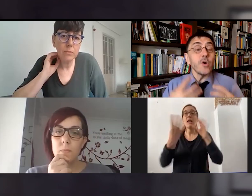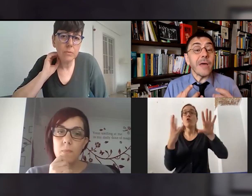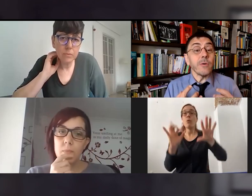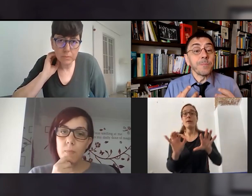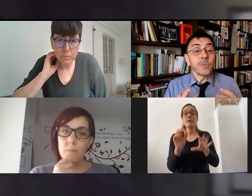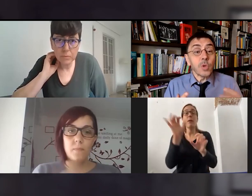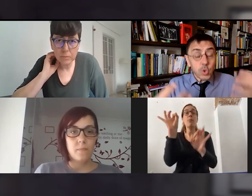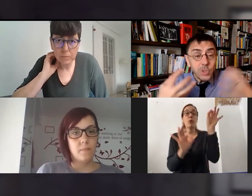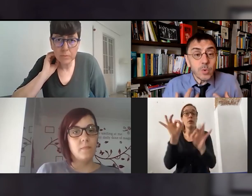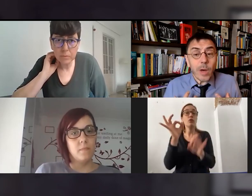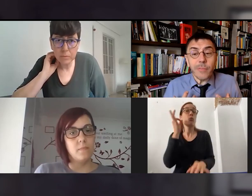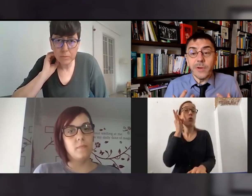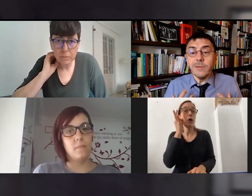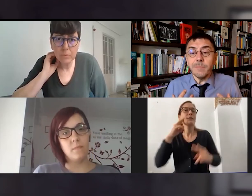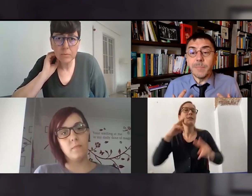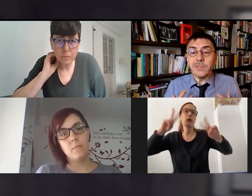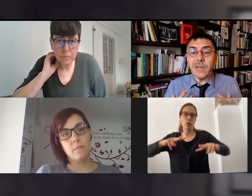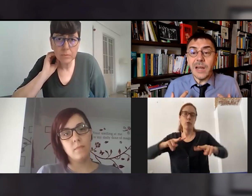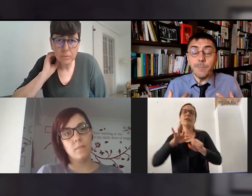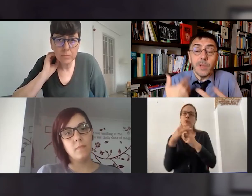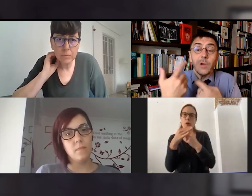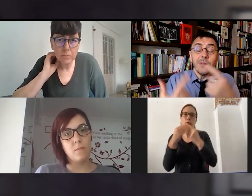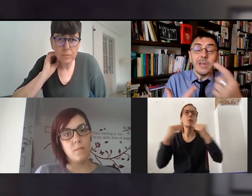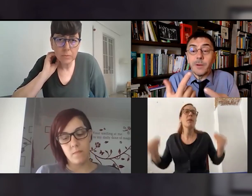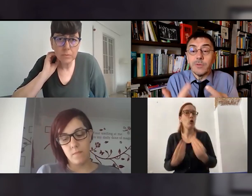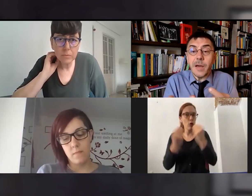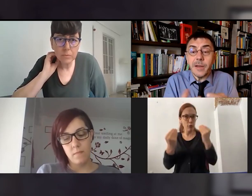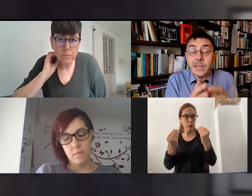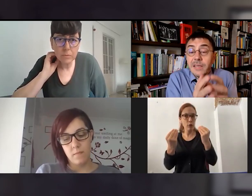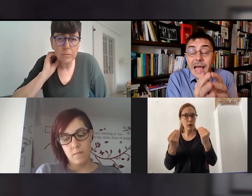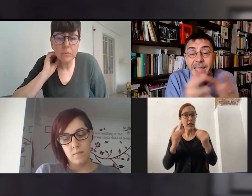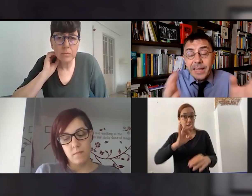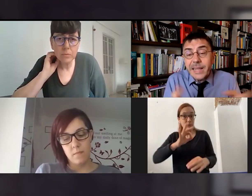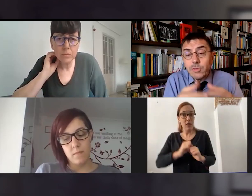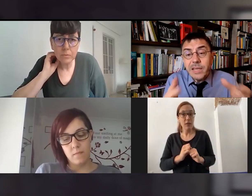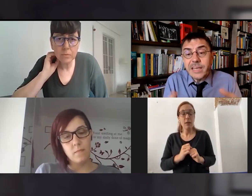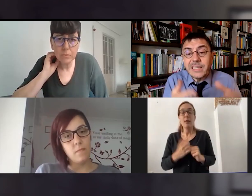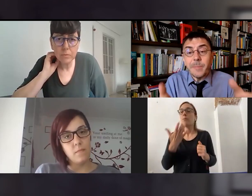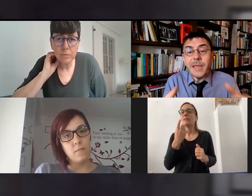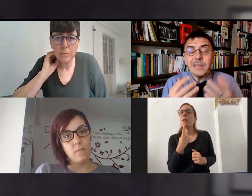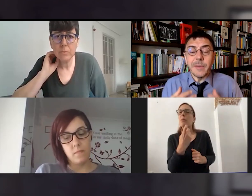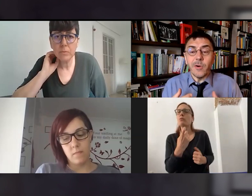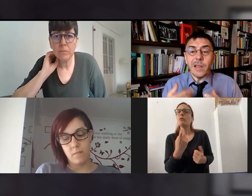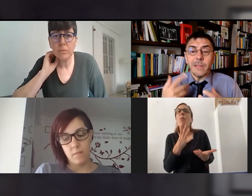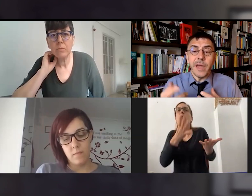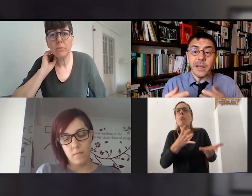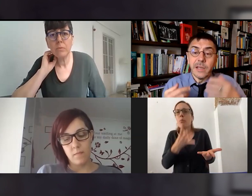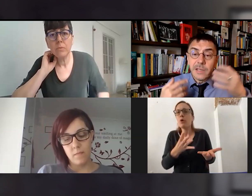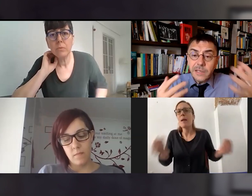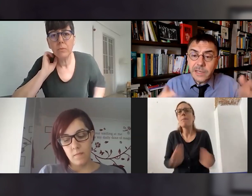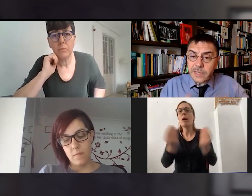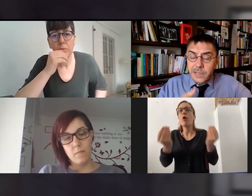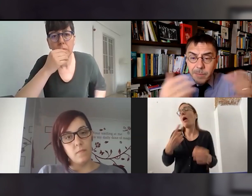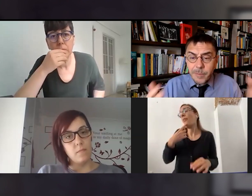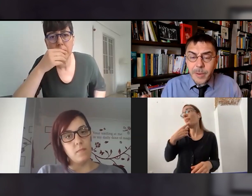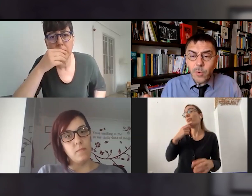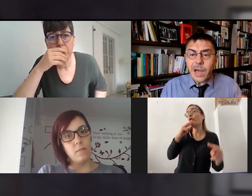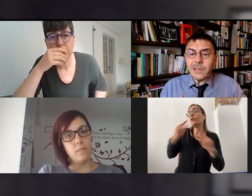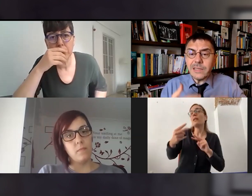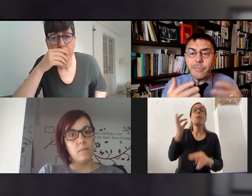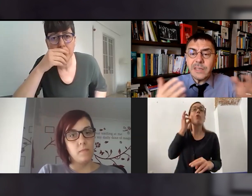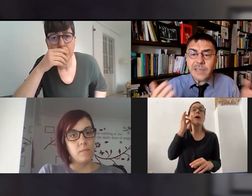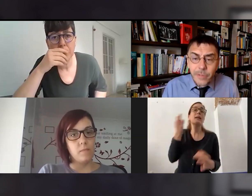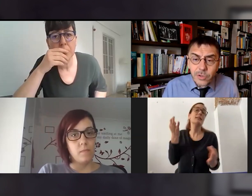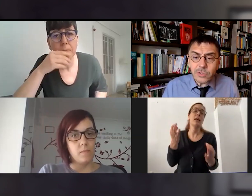haber mejorado su situación personal y cuando les preguntaban a qué creía usted que se debía esa mejora, decían, en primer